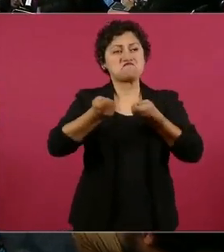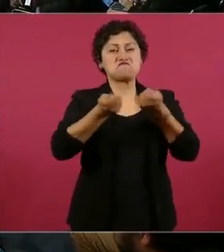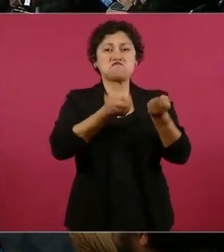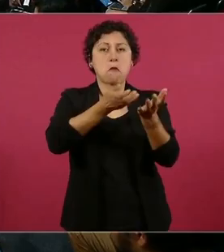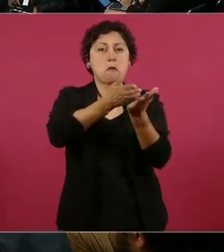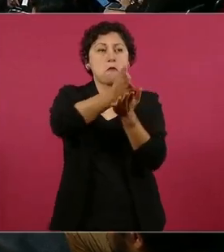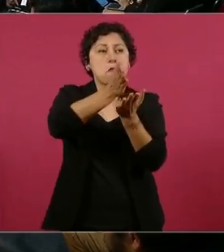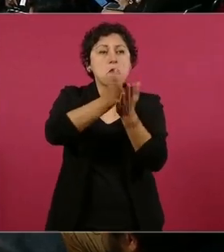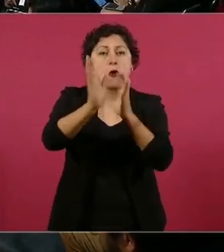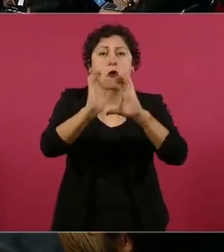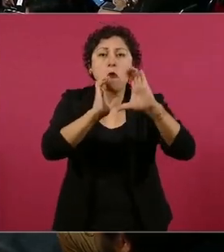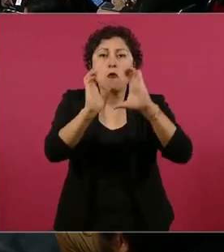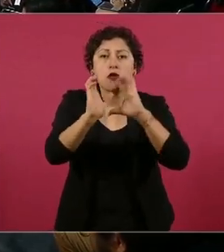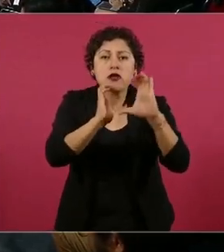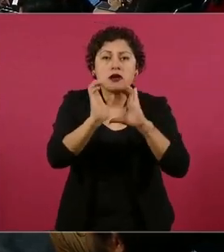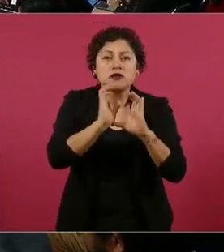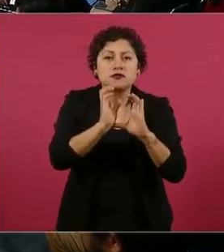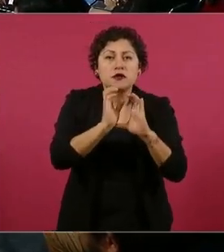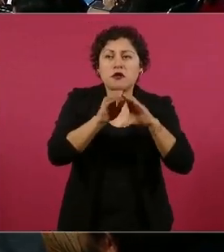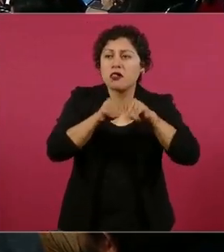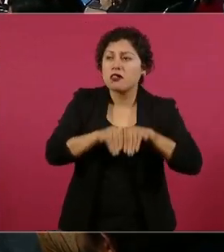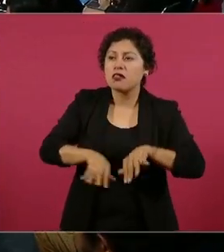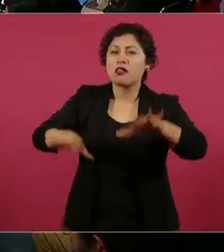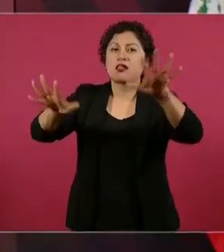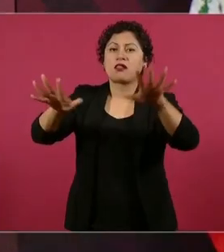somos los dueños